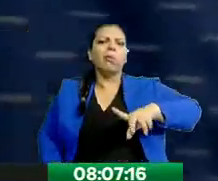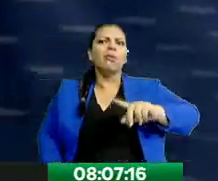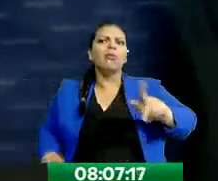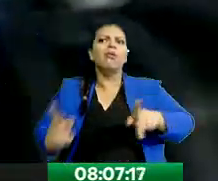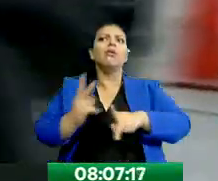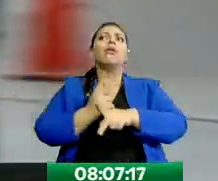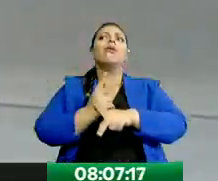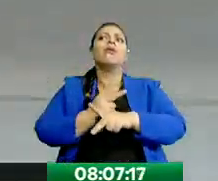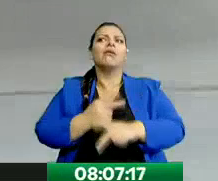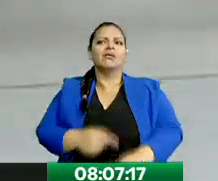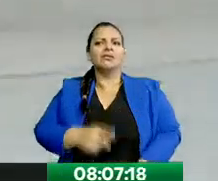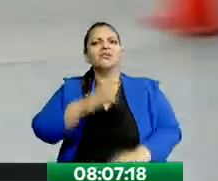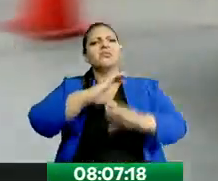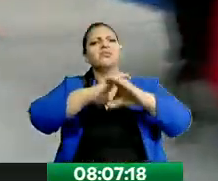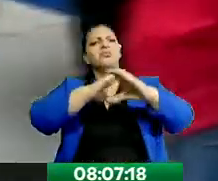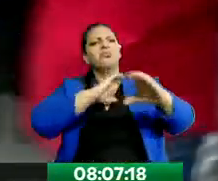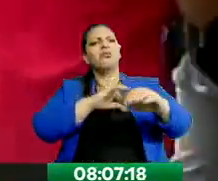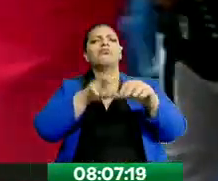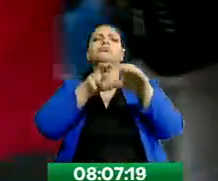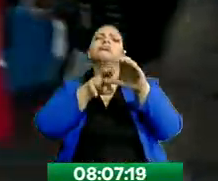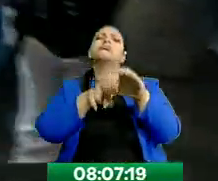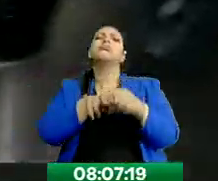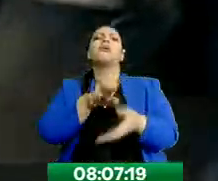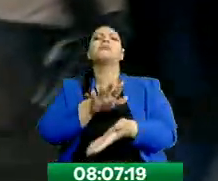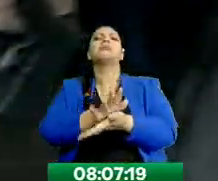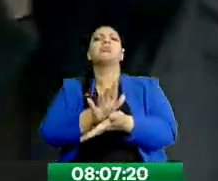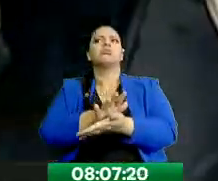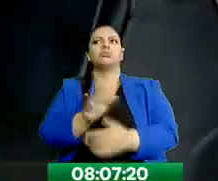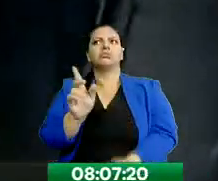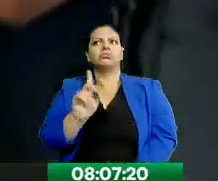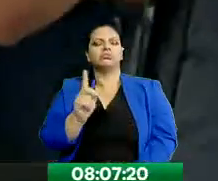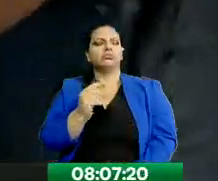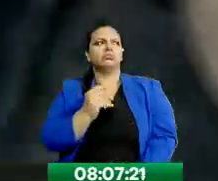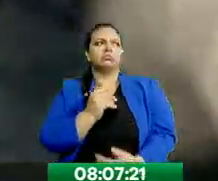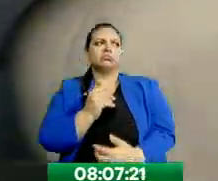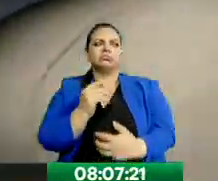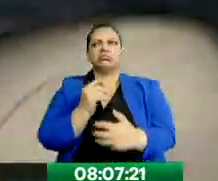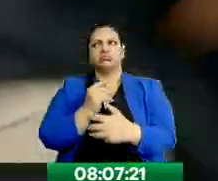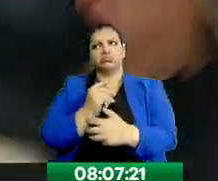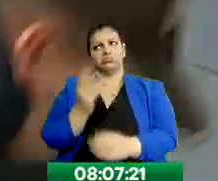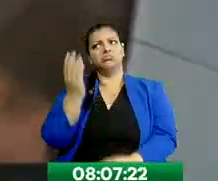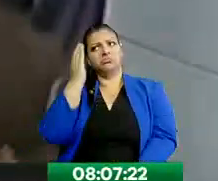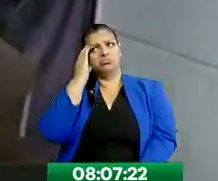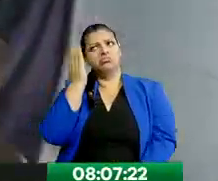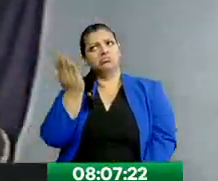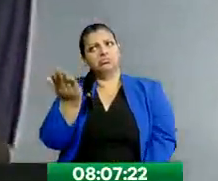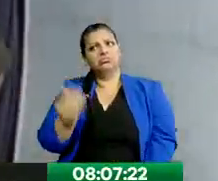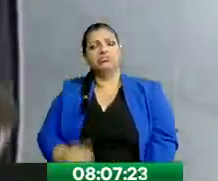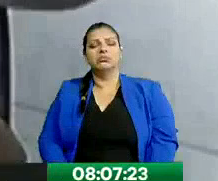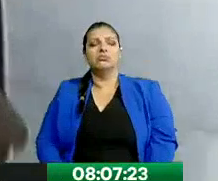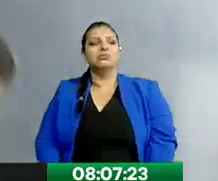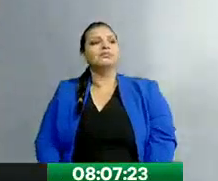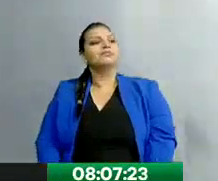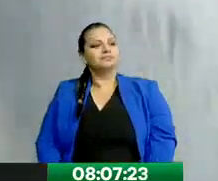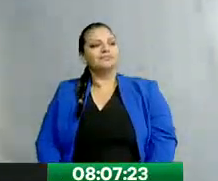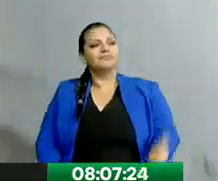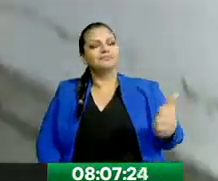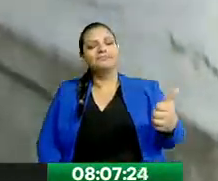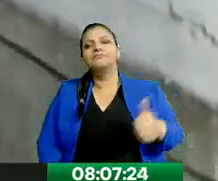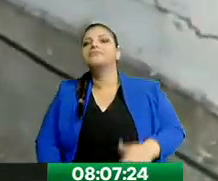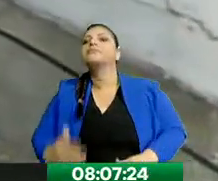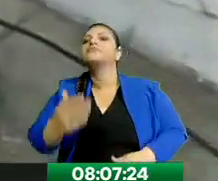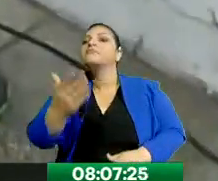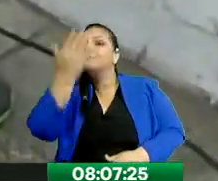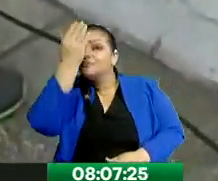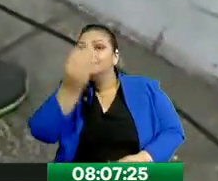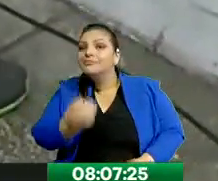Uno no puede estar tranquilo en la calle. Ya, ok, perfecto. Por acá. Caballero, buen día. ¿Qué tal, usted buen día? Que a diario le toca viajar en los buses de transporte público, ¿le ha